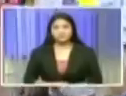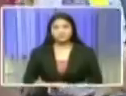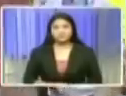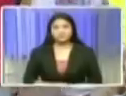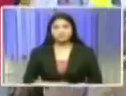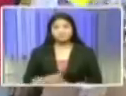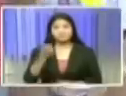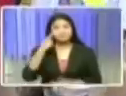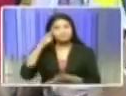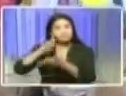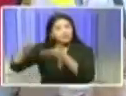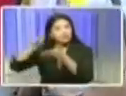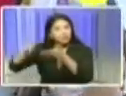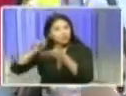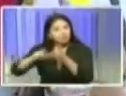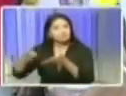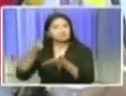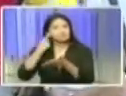Tome nota,